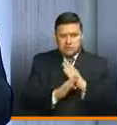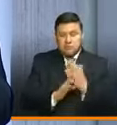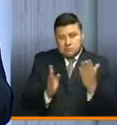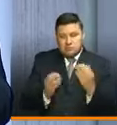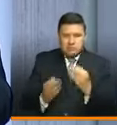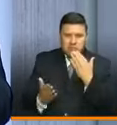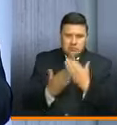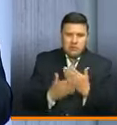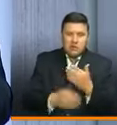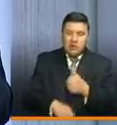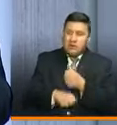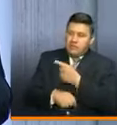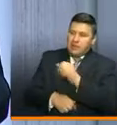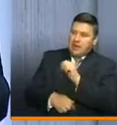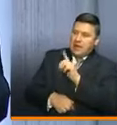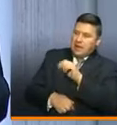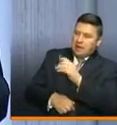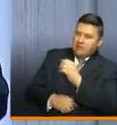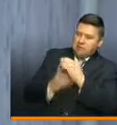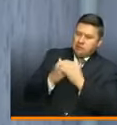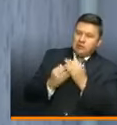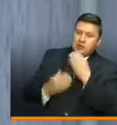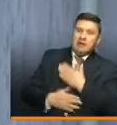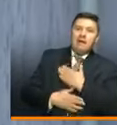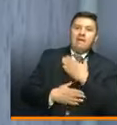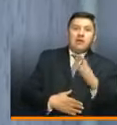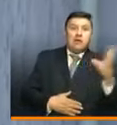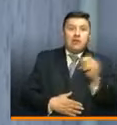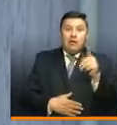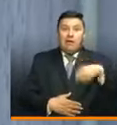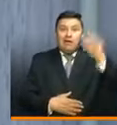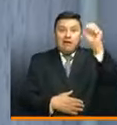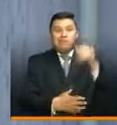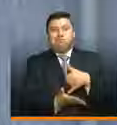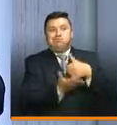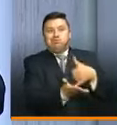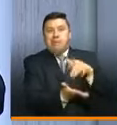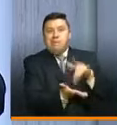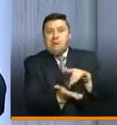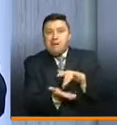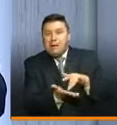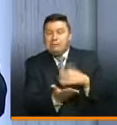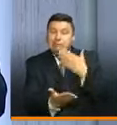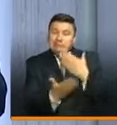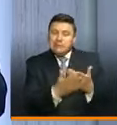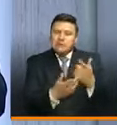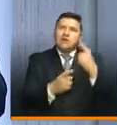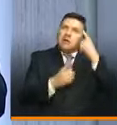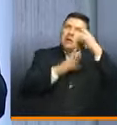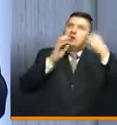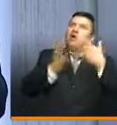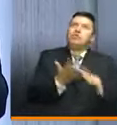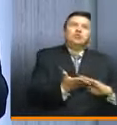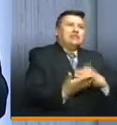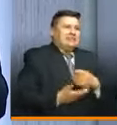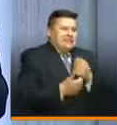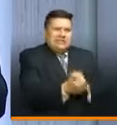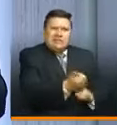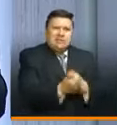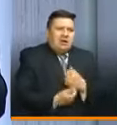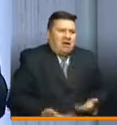que muchas gracias, Alejandro, por esta invitación, y una felicitación a todos aquellos que participaron, porque lo hicieron con esperanza, con espíritu